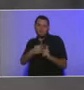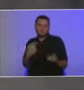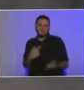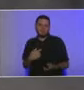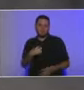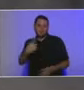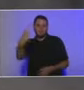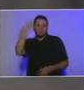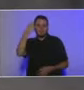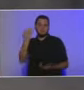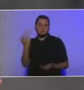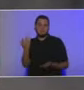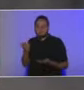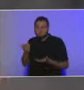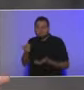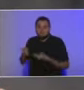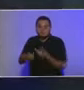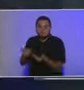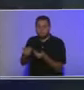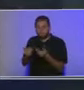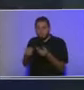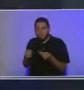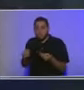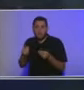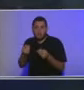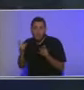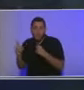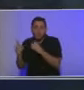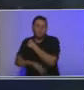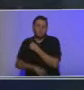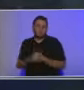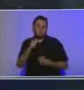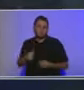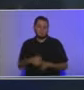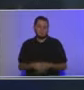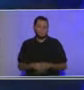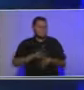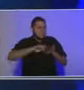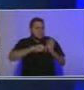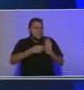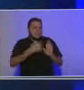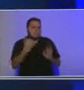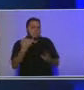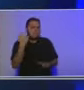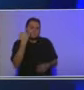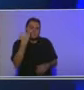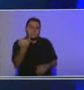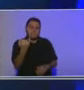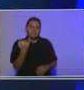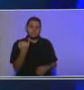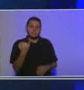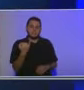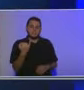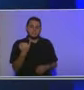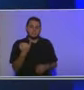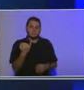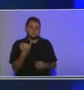una violación. Y si procediera, él no sería entonces, no sería viable que él fuera a un proceso de